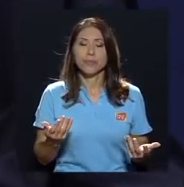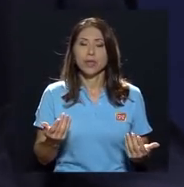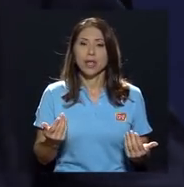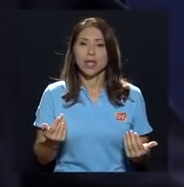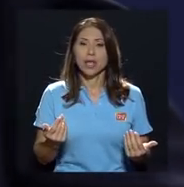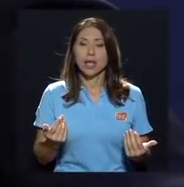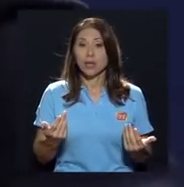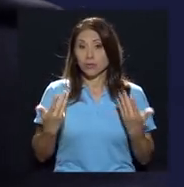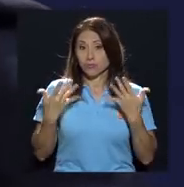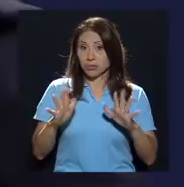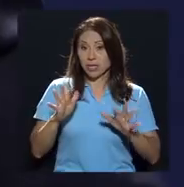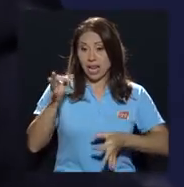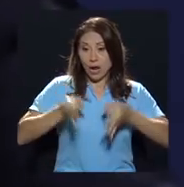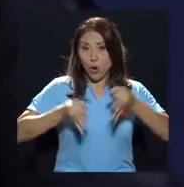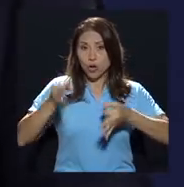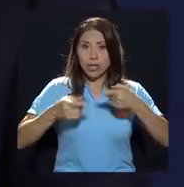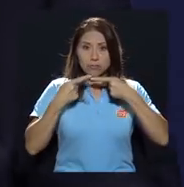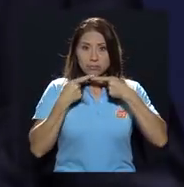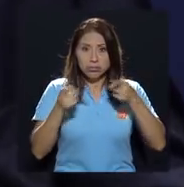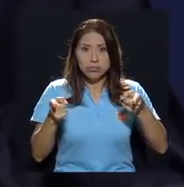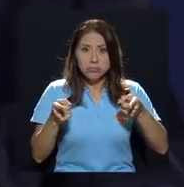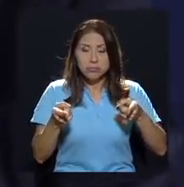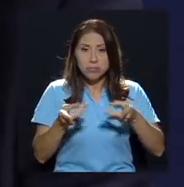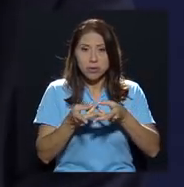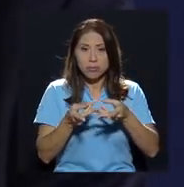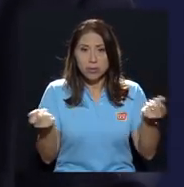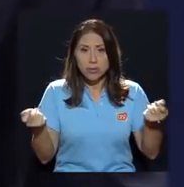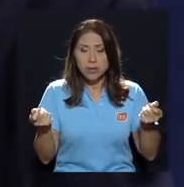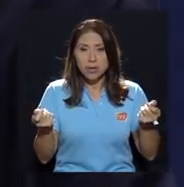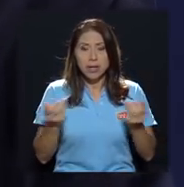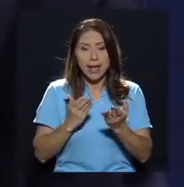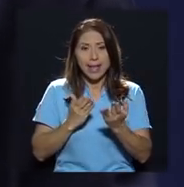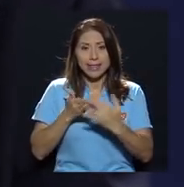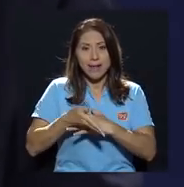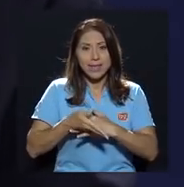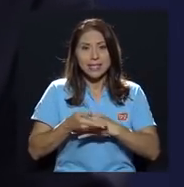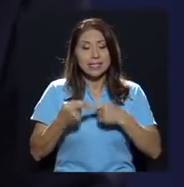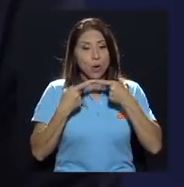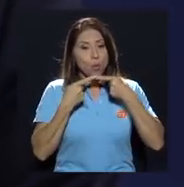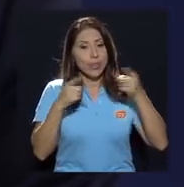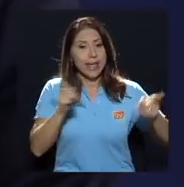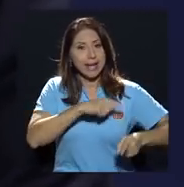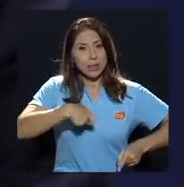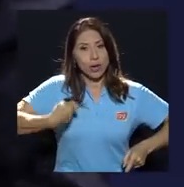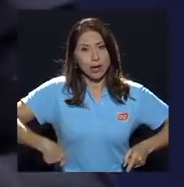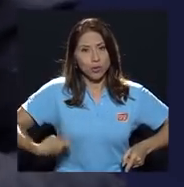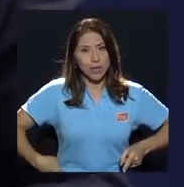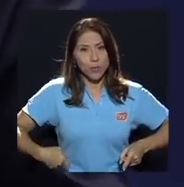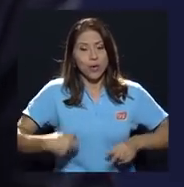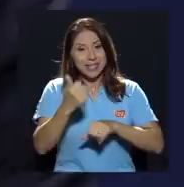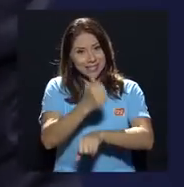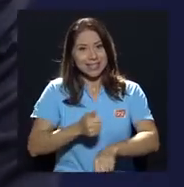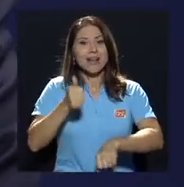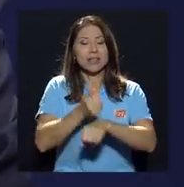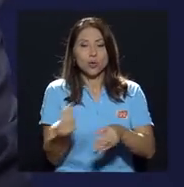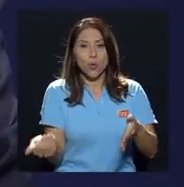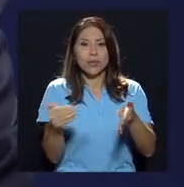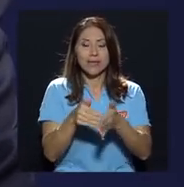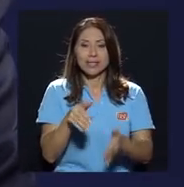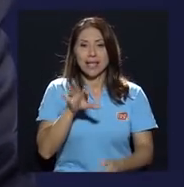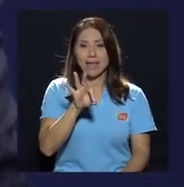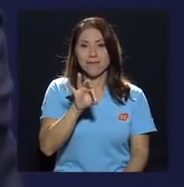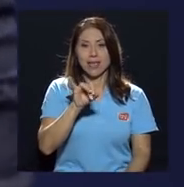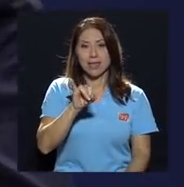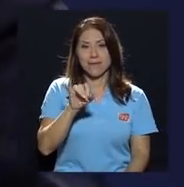después de que la corte falló el caso y a través de un decreto ejecutivo se estableció de nuevo la